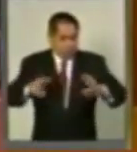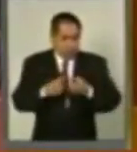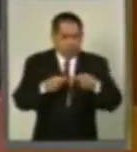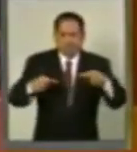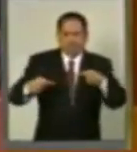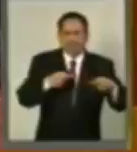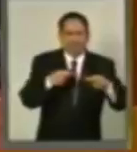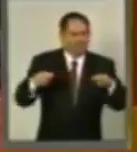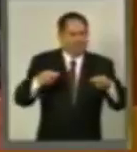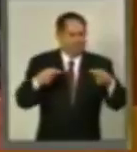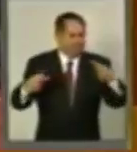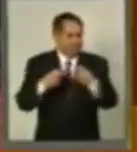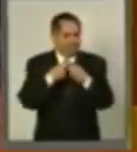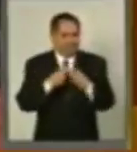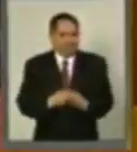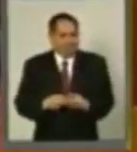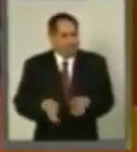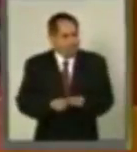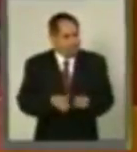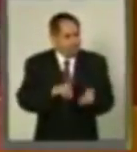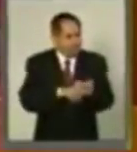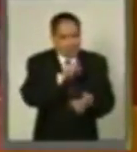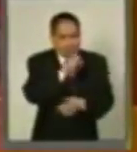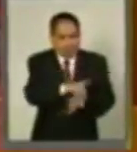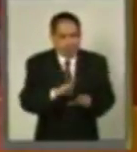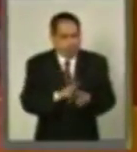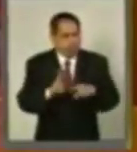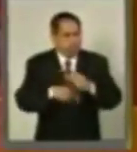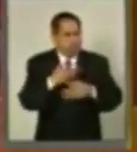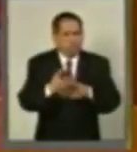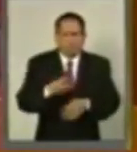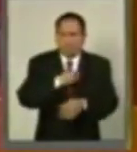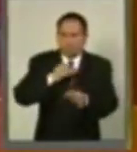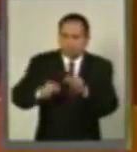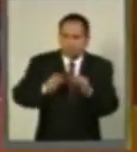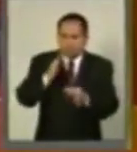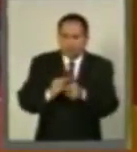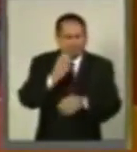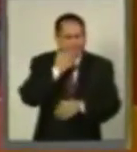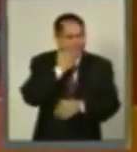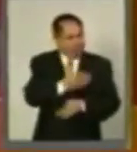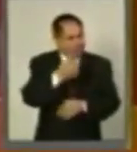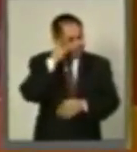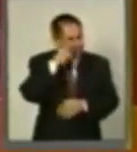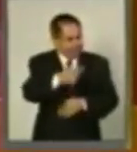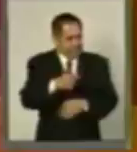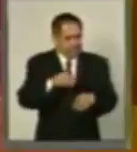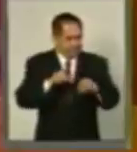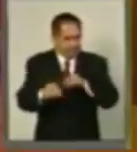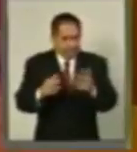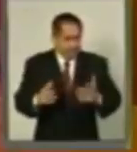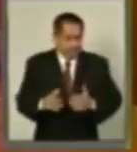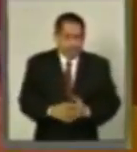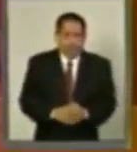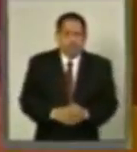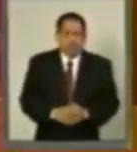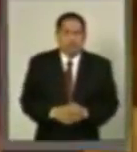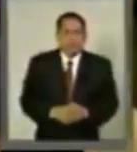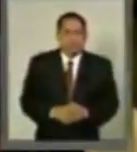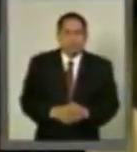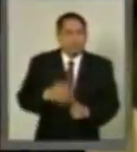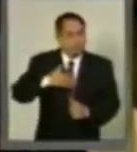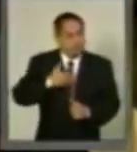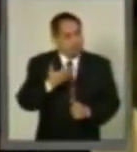tensiones, sino contradicciones de la propia autoridad para cumplir plenamente con sus funciones públicas. Yo